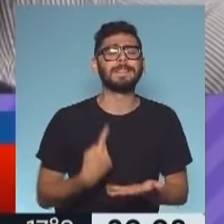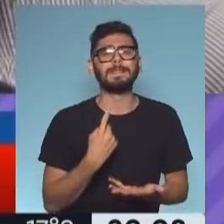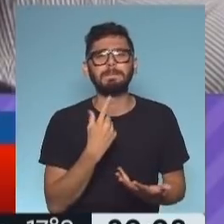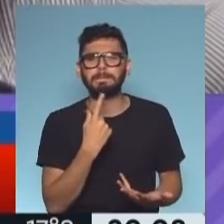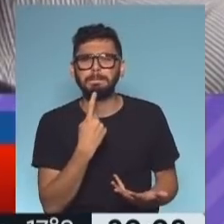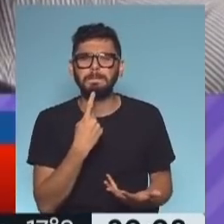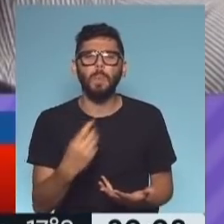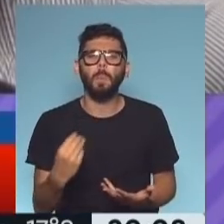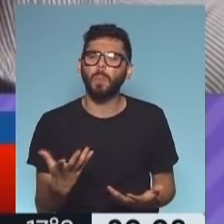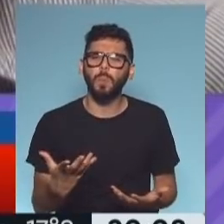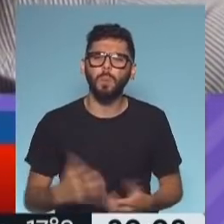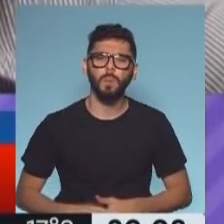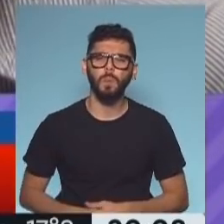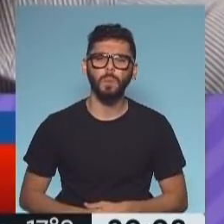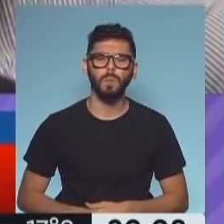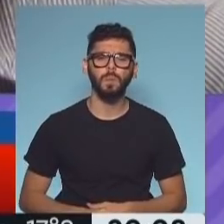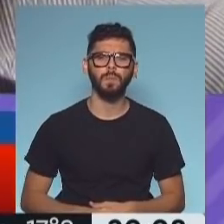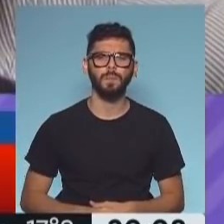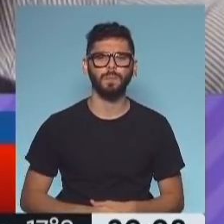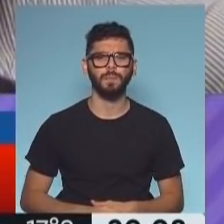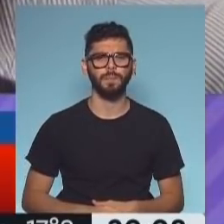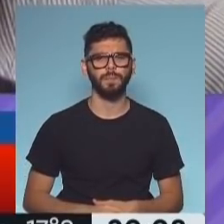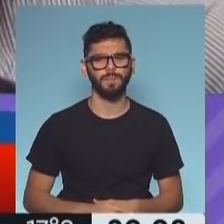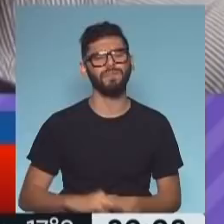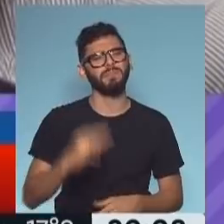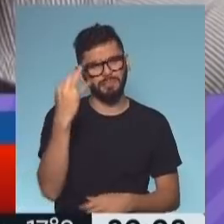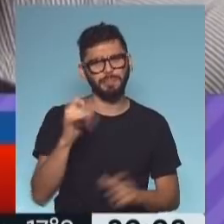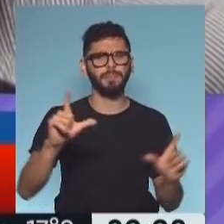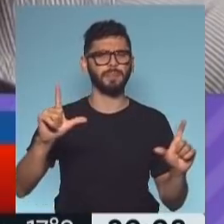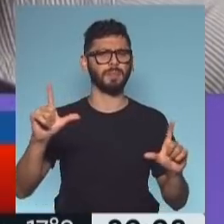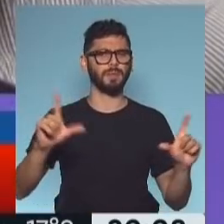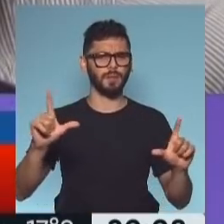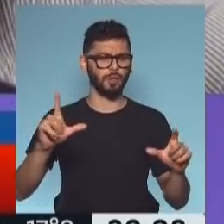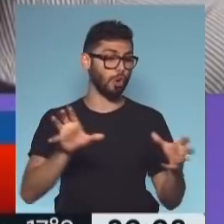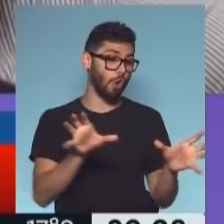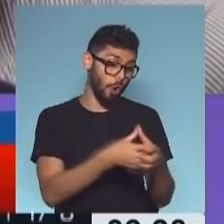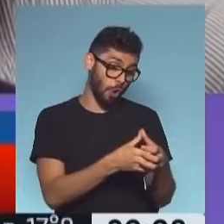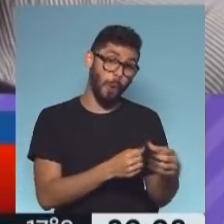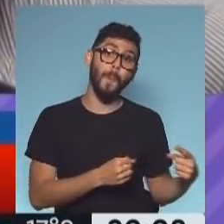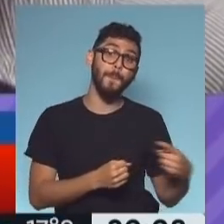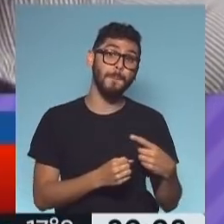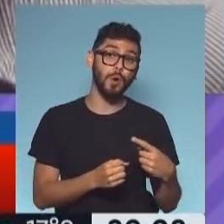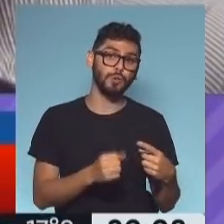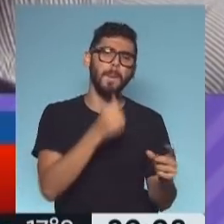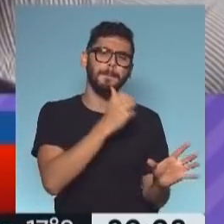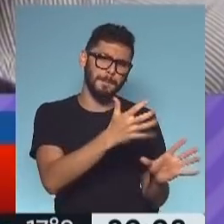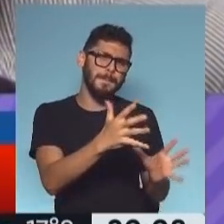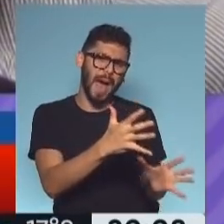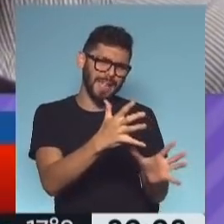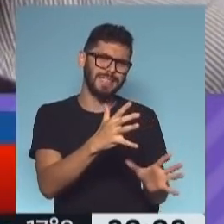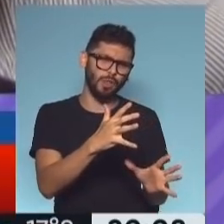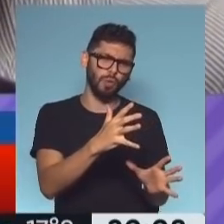vienen dilatando? Es cierto que los medios de comunicación y la oposición, que muchas veces se parecen,